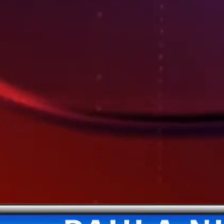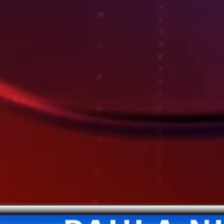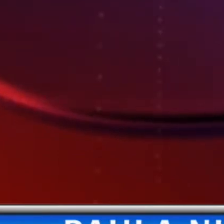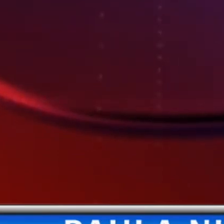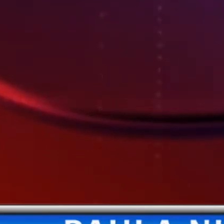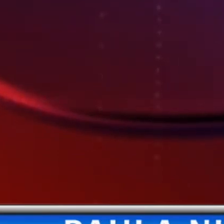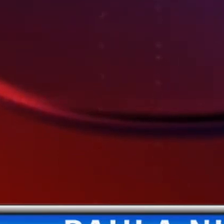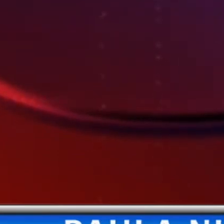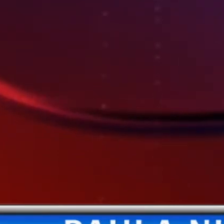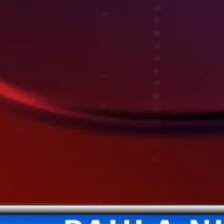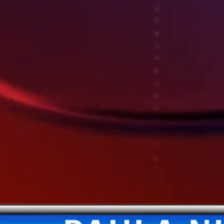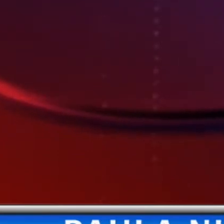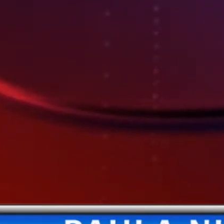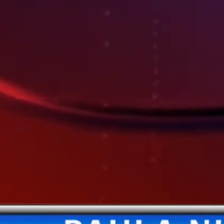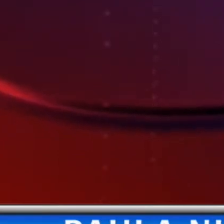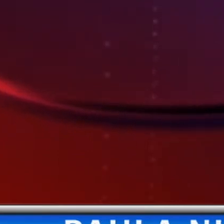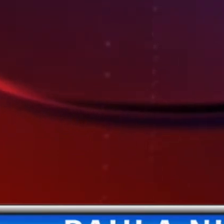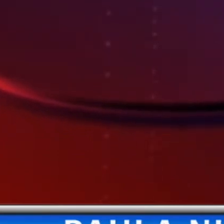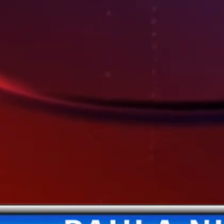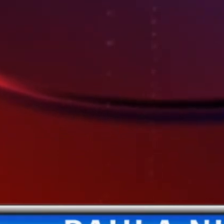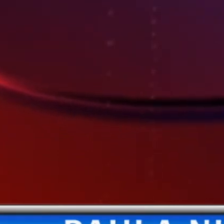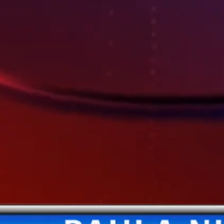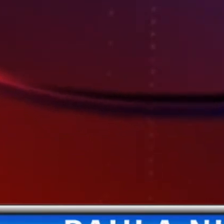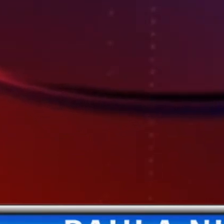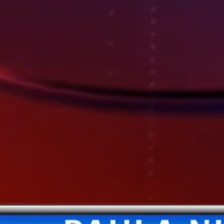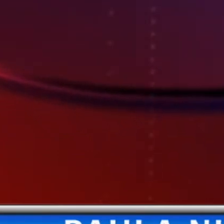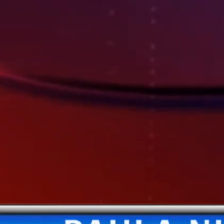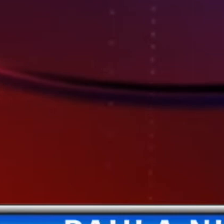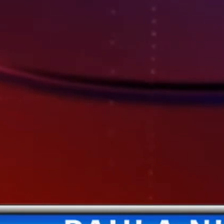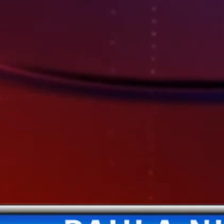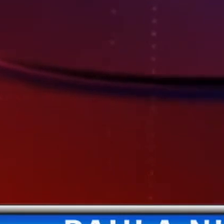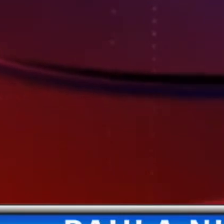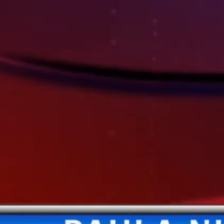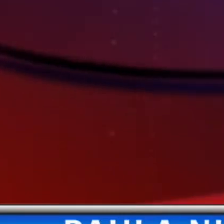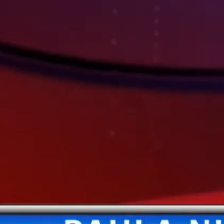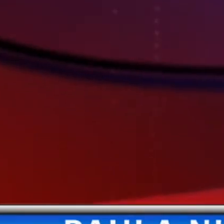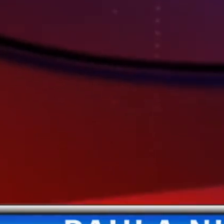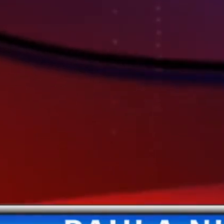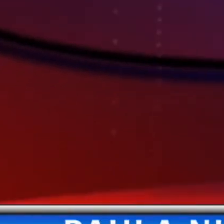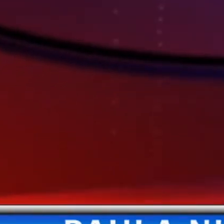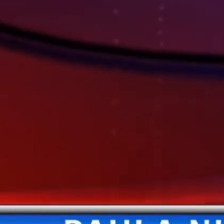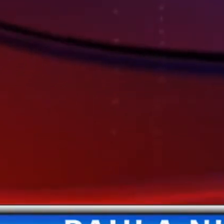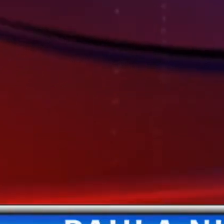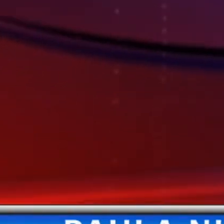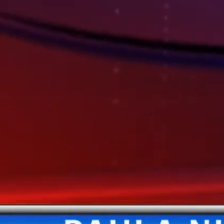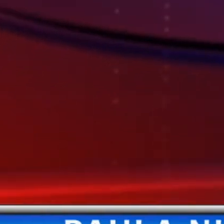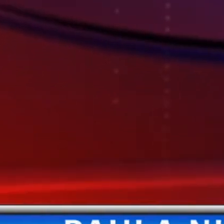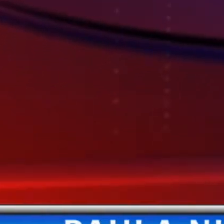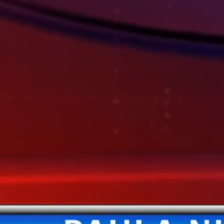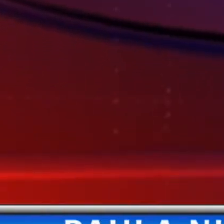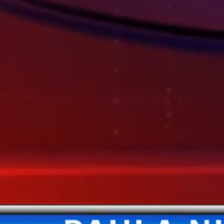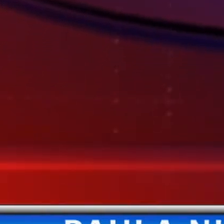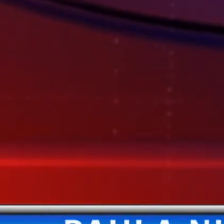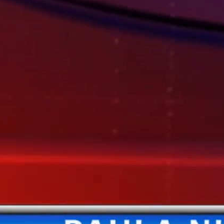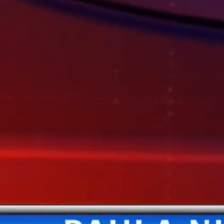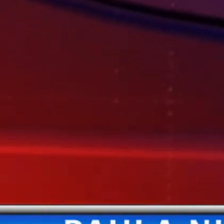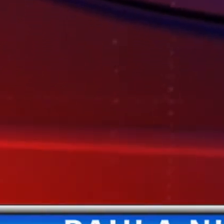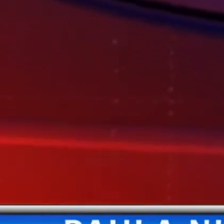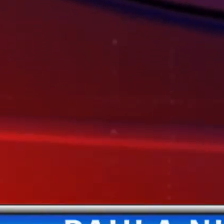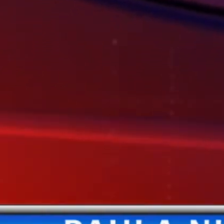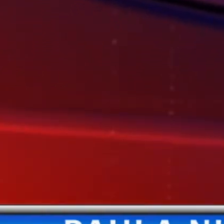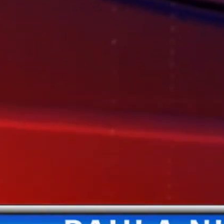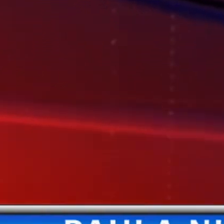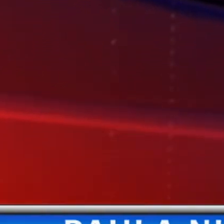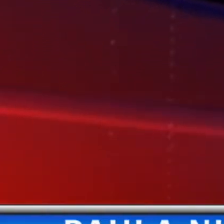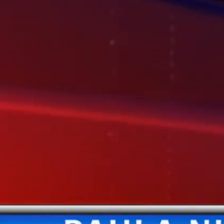juventud principalmente, pierda el norte respecto de lo que es la vida. Estamos hablando de lo que es